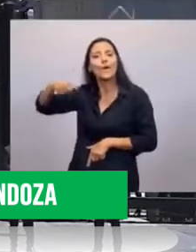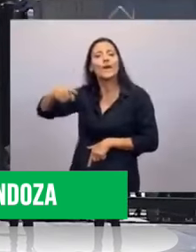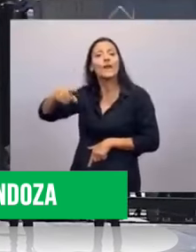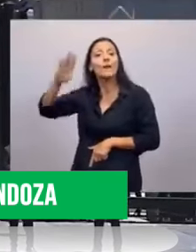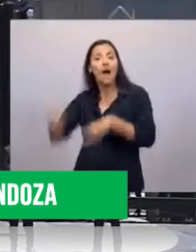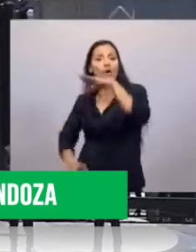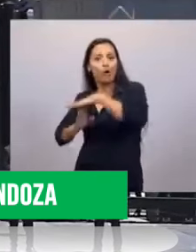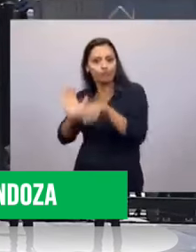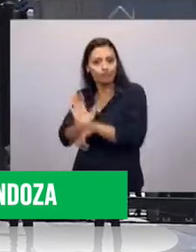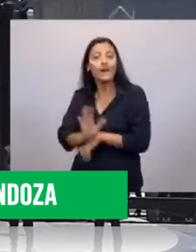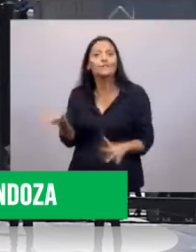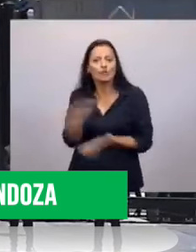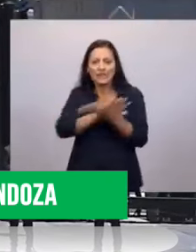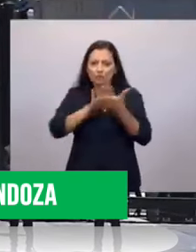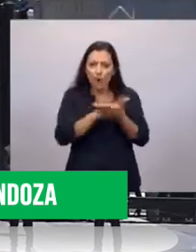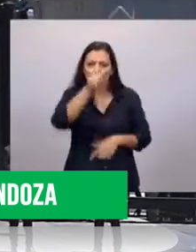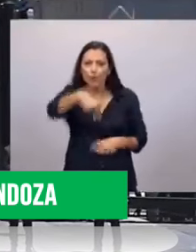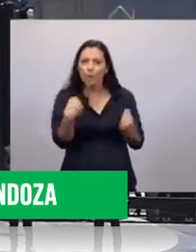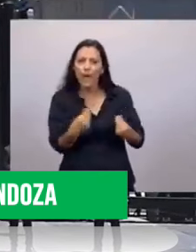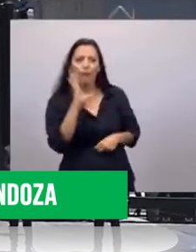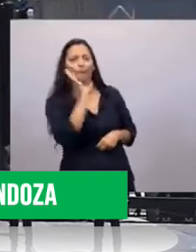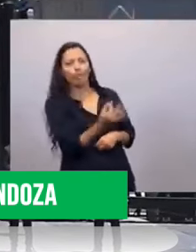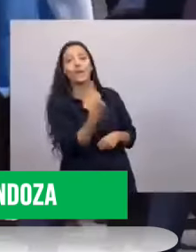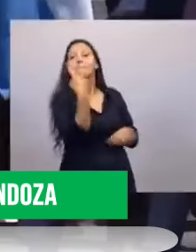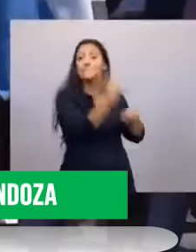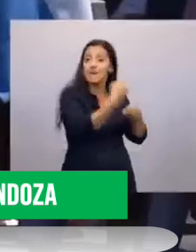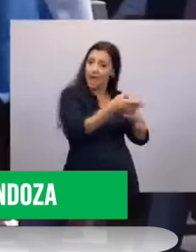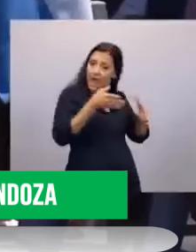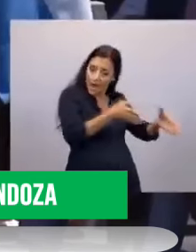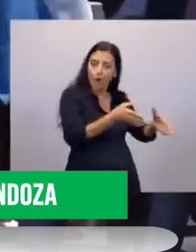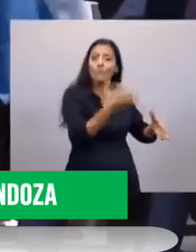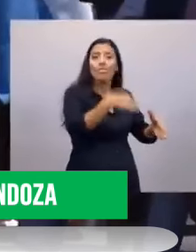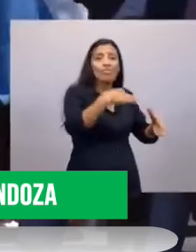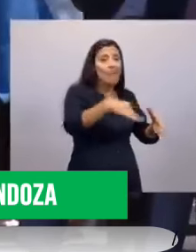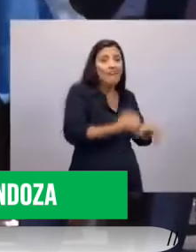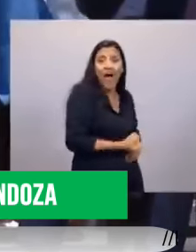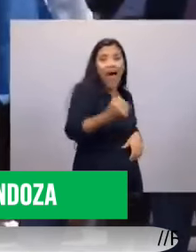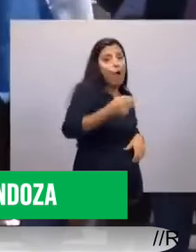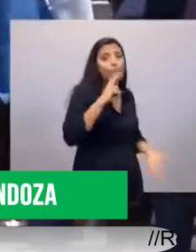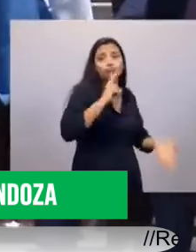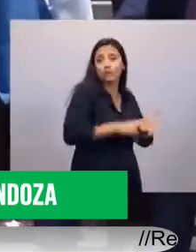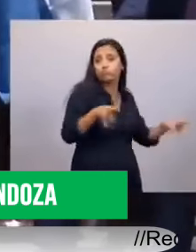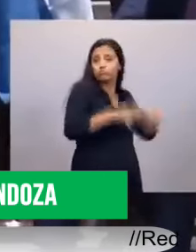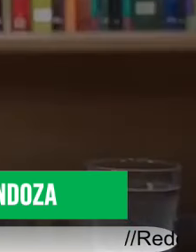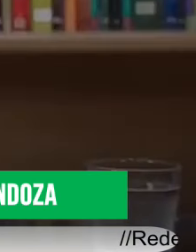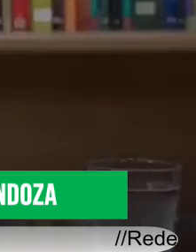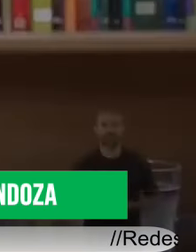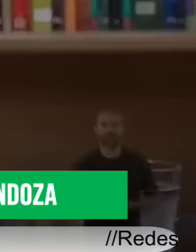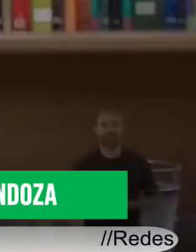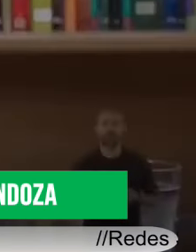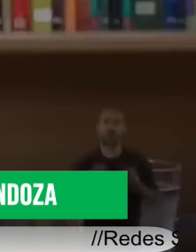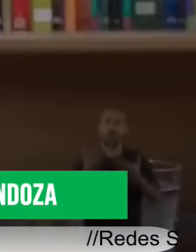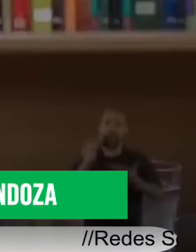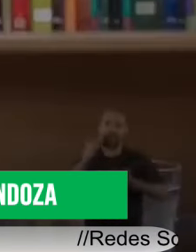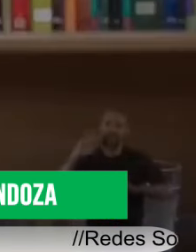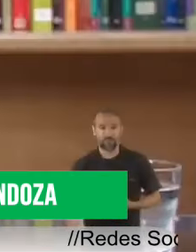consultora que se llama CELAC, que había hecho un ranking de las devaluaciones o los ajustes más fuertes a lo largo de la